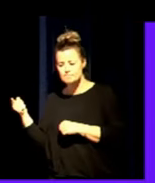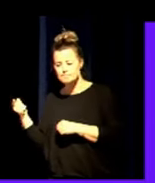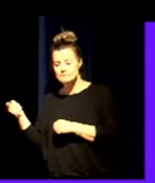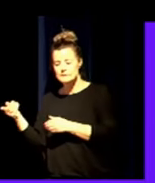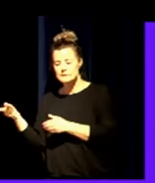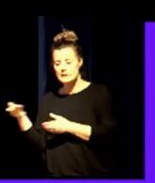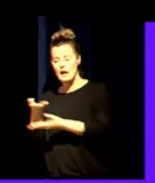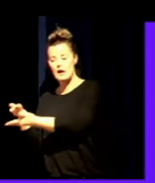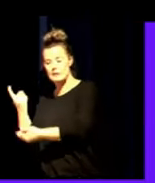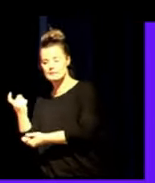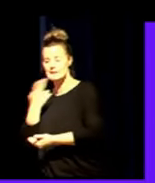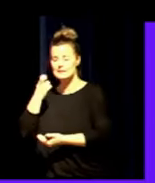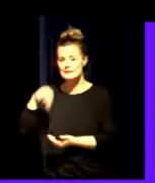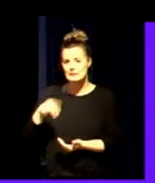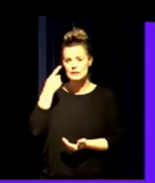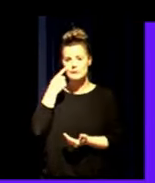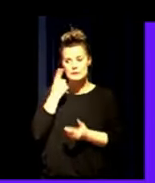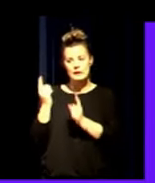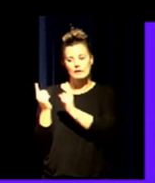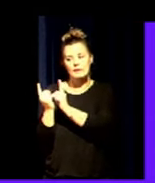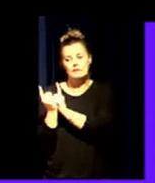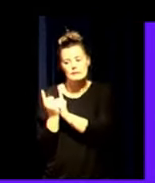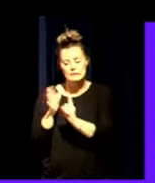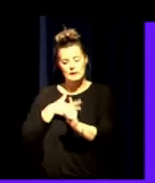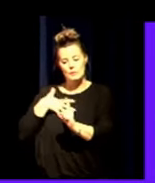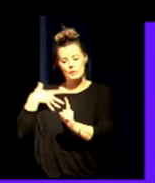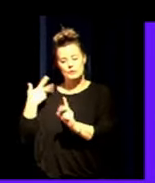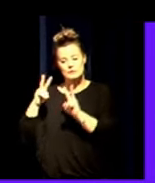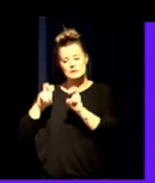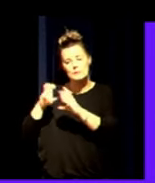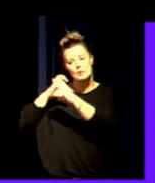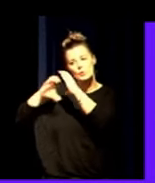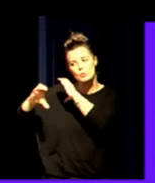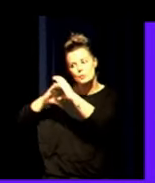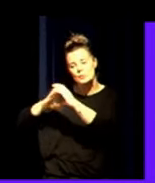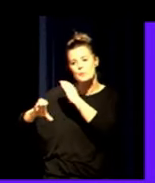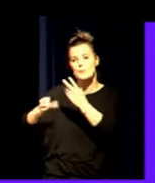esa ayuda, el acercamiento emocional, el aspecto comunicativo,